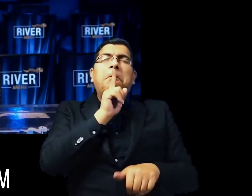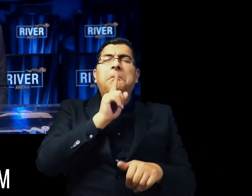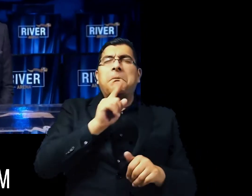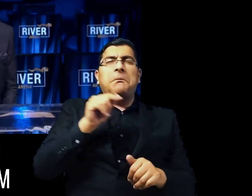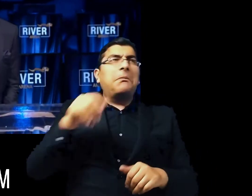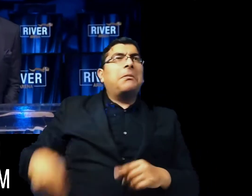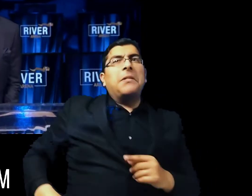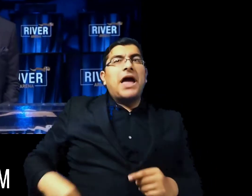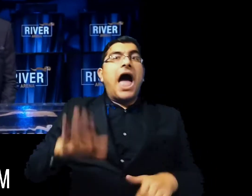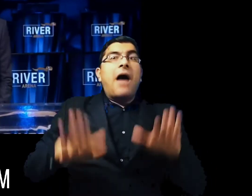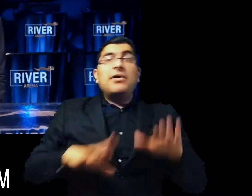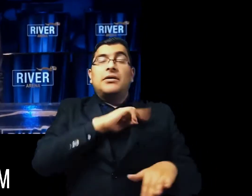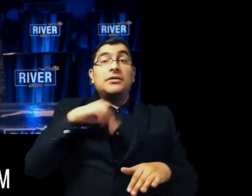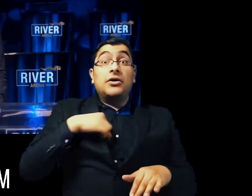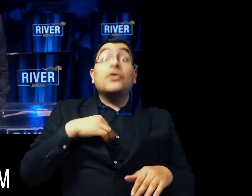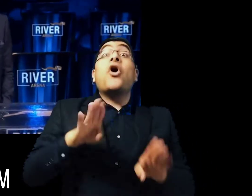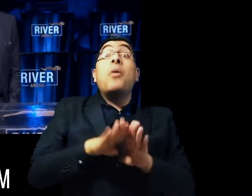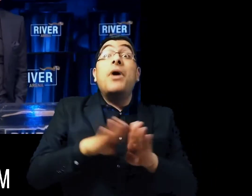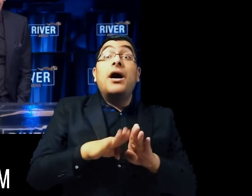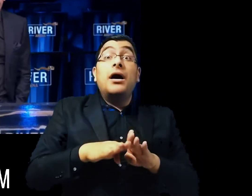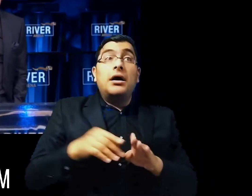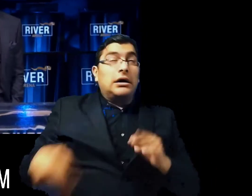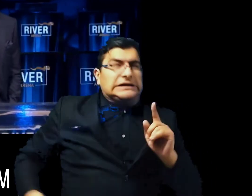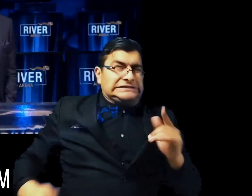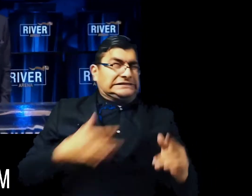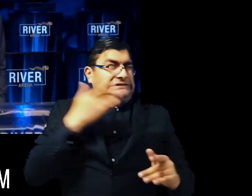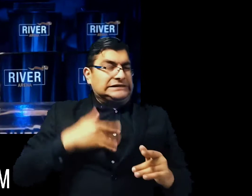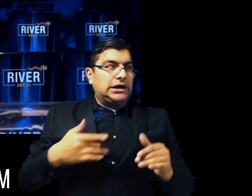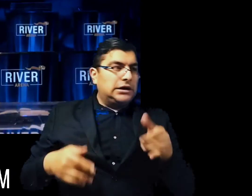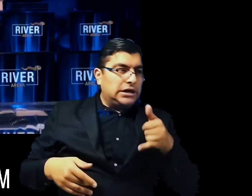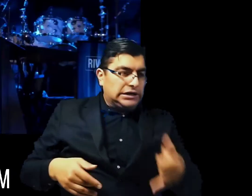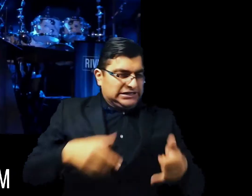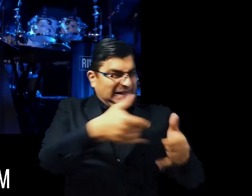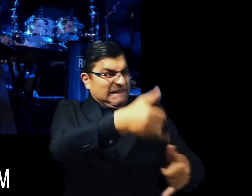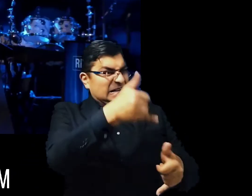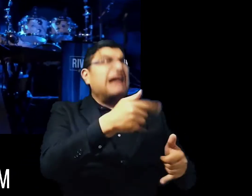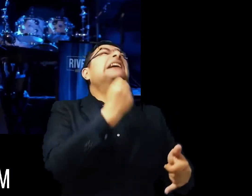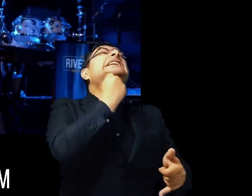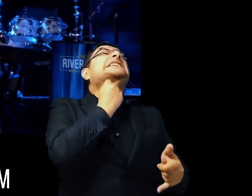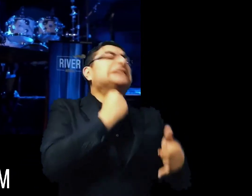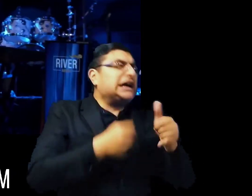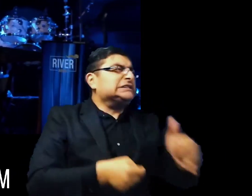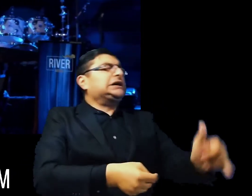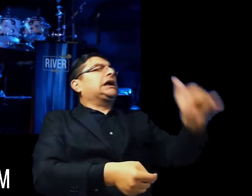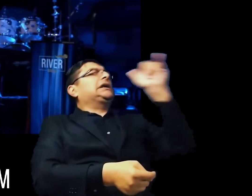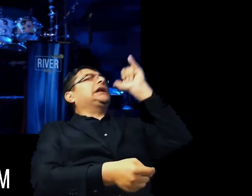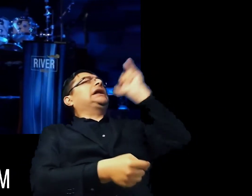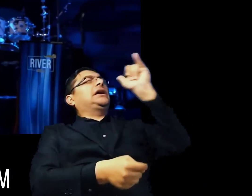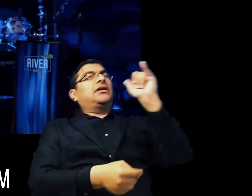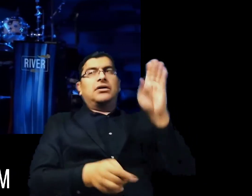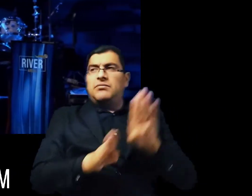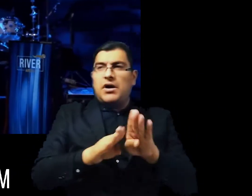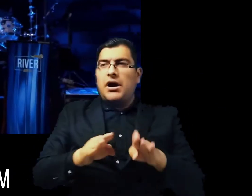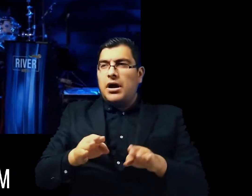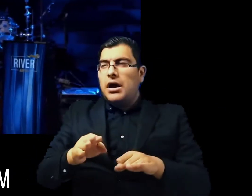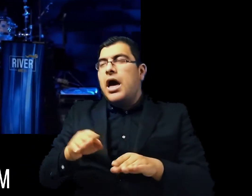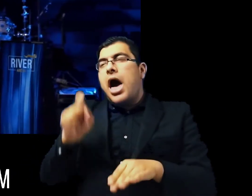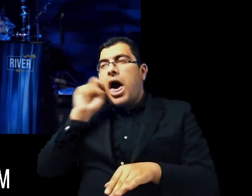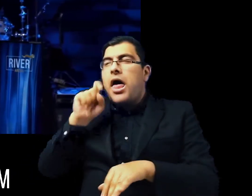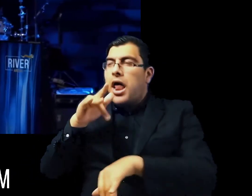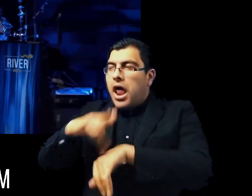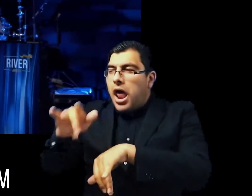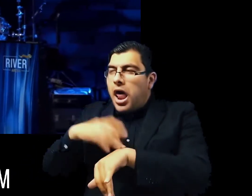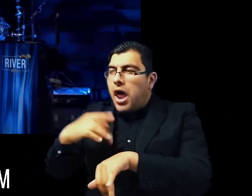Algunos anestesiamos la culpa. Con una botella de tequila, con una hora de pornografía en